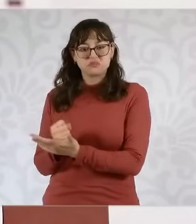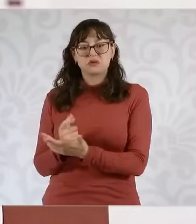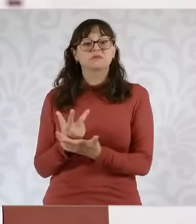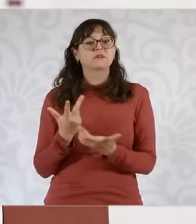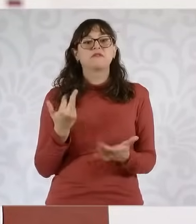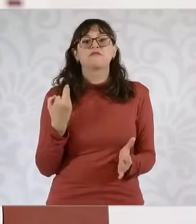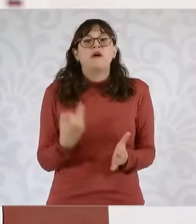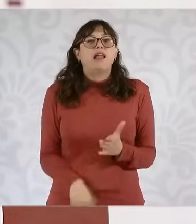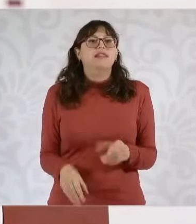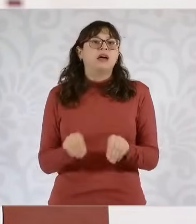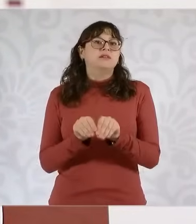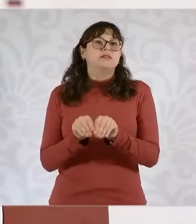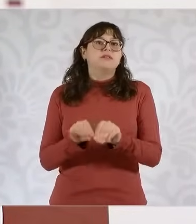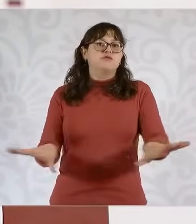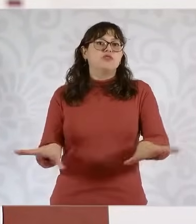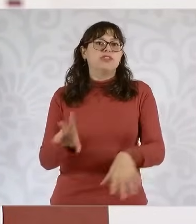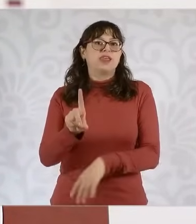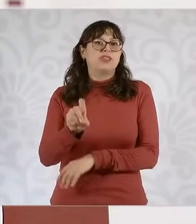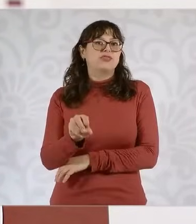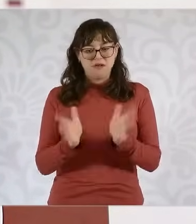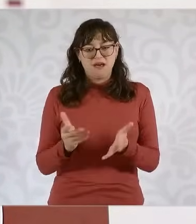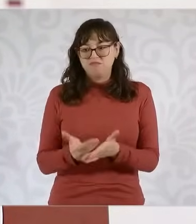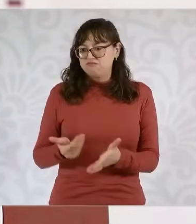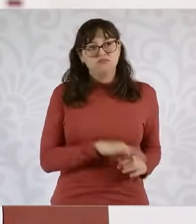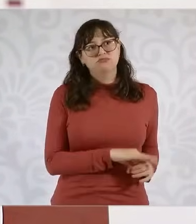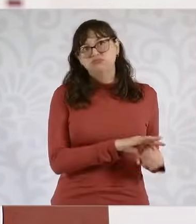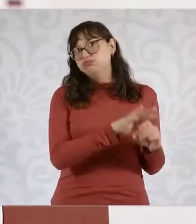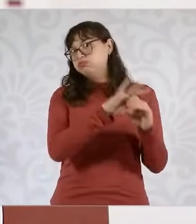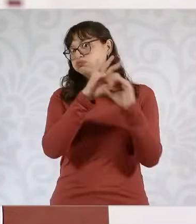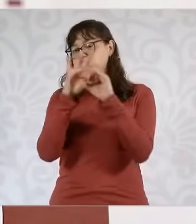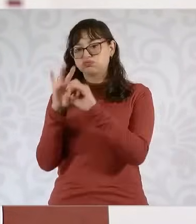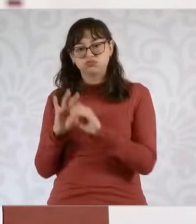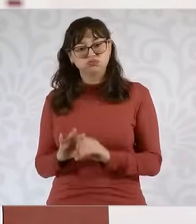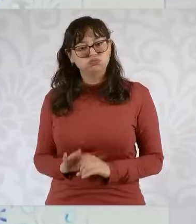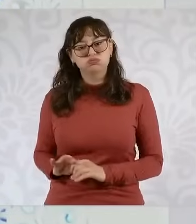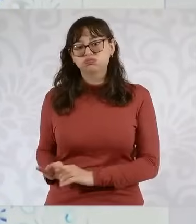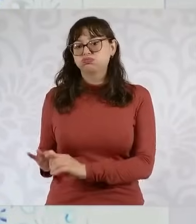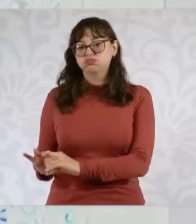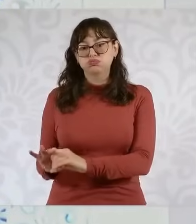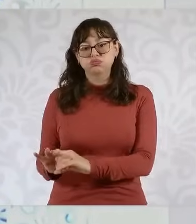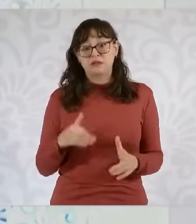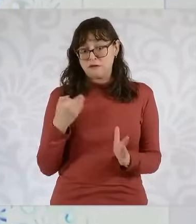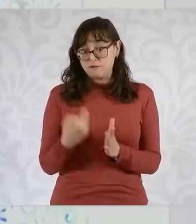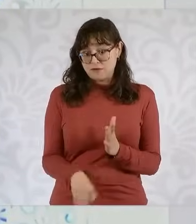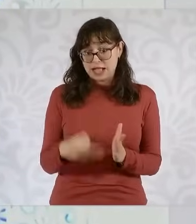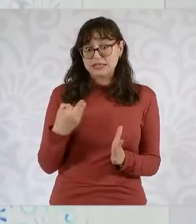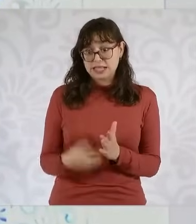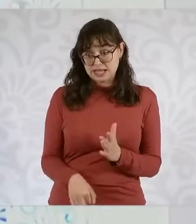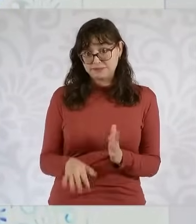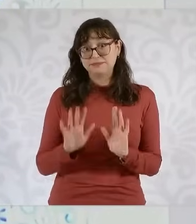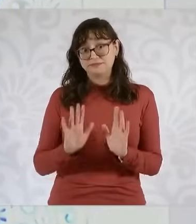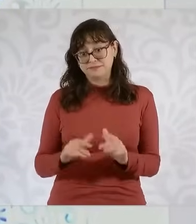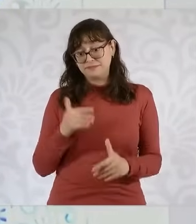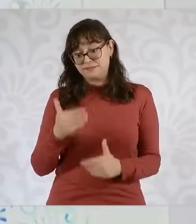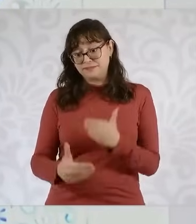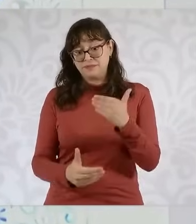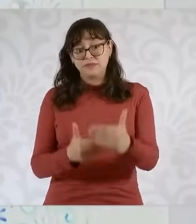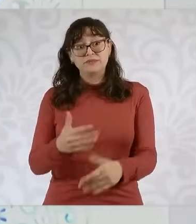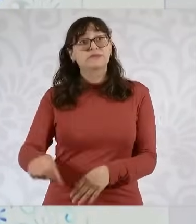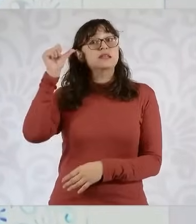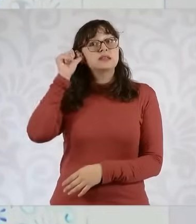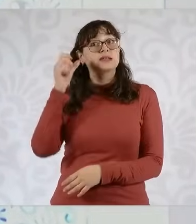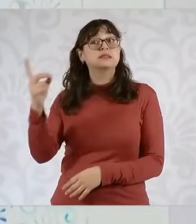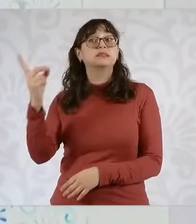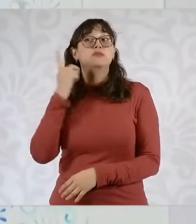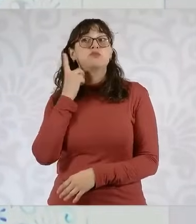su publicación en el Diario Oficial de la Federación. Y vienen otras. Ayer se aprobó en el Congreso, en la Cámara de